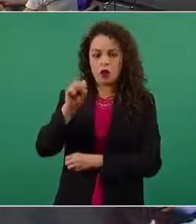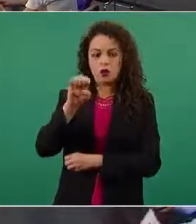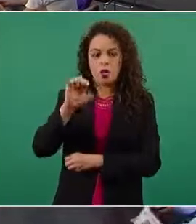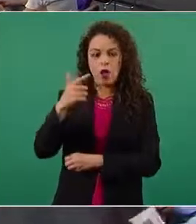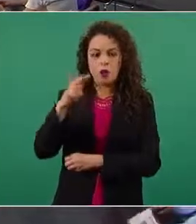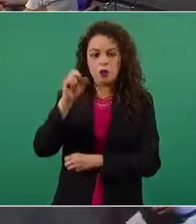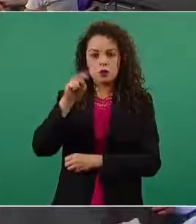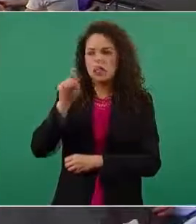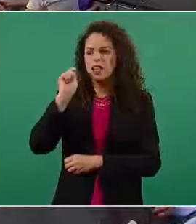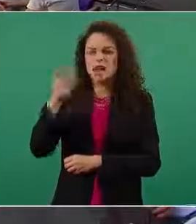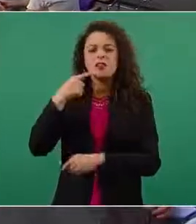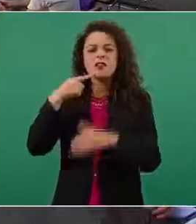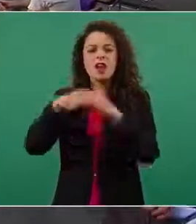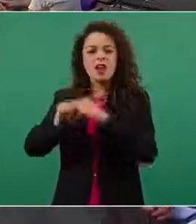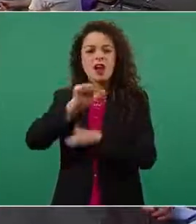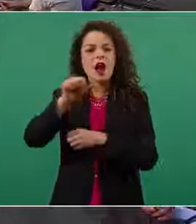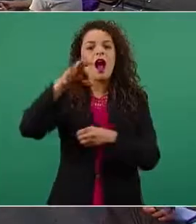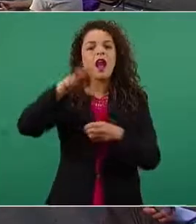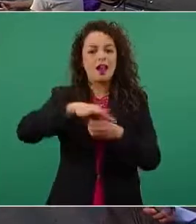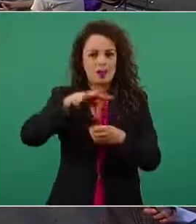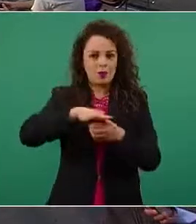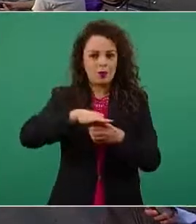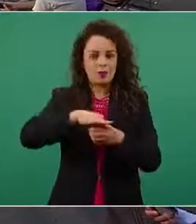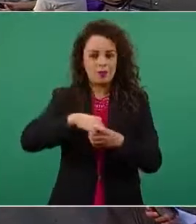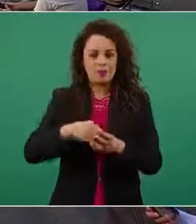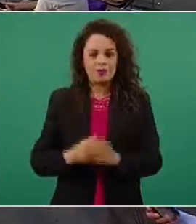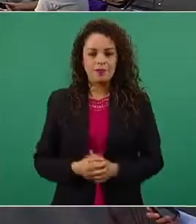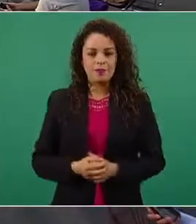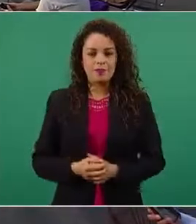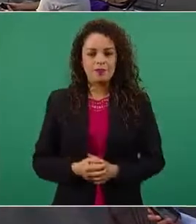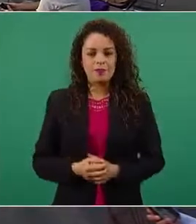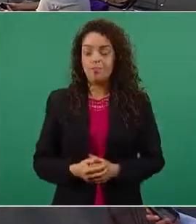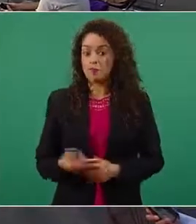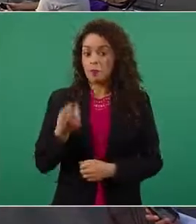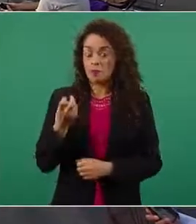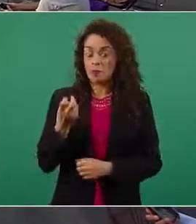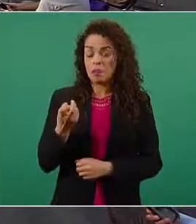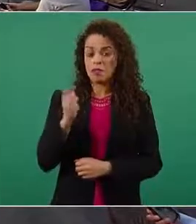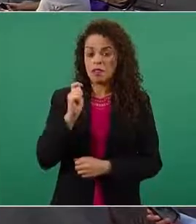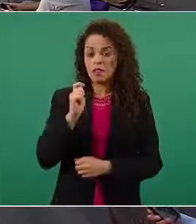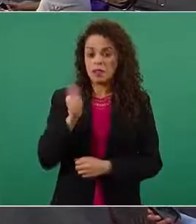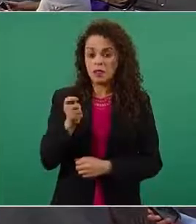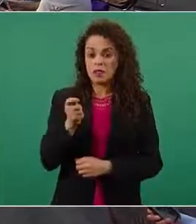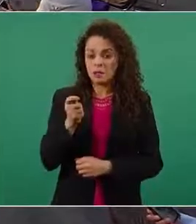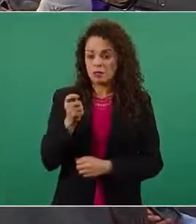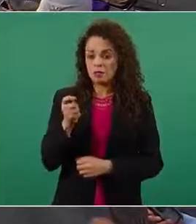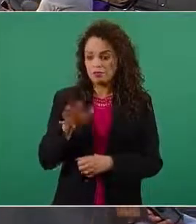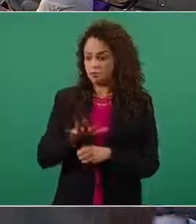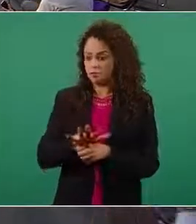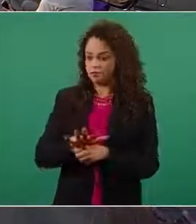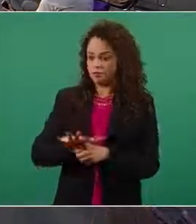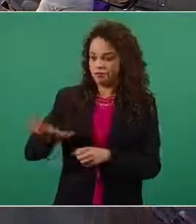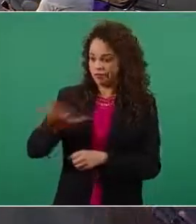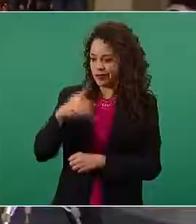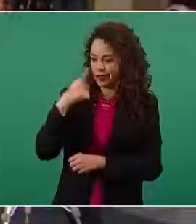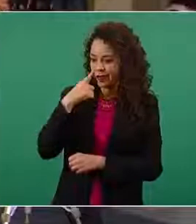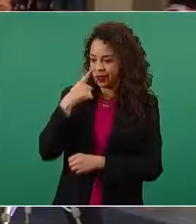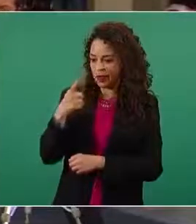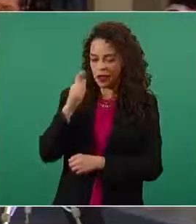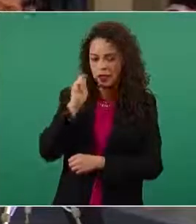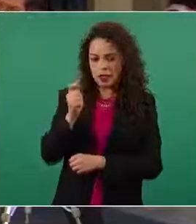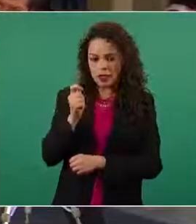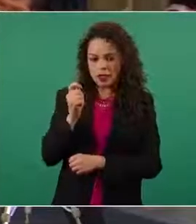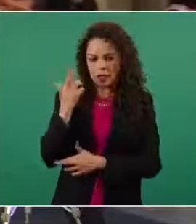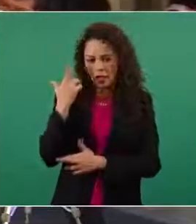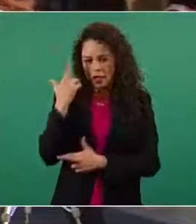Pinchetti. Y precisamente en este escenario que veíamos, donde prácticamente en una revisión